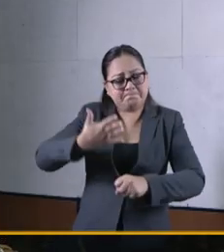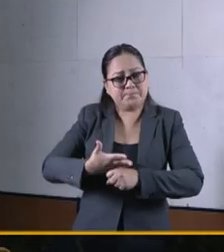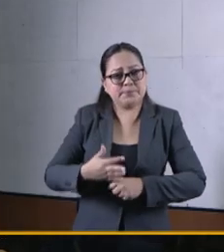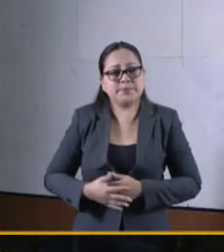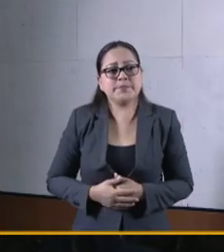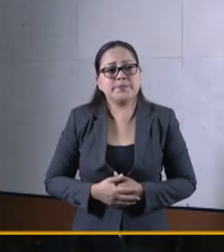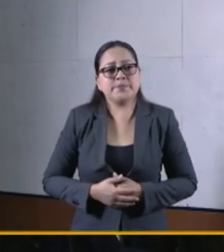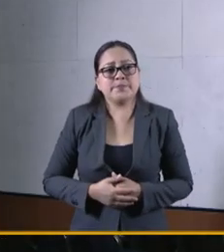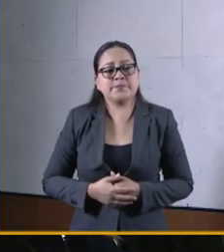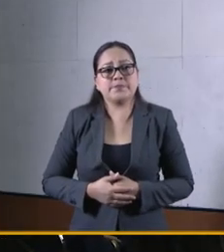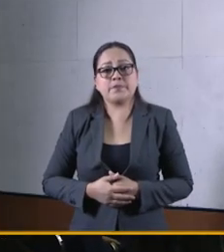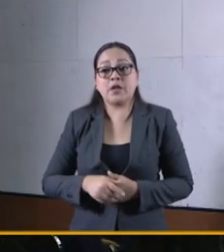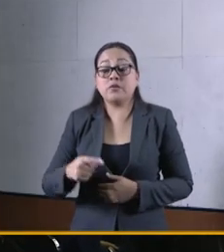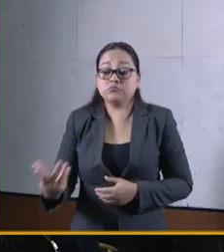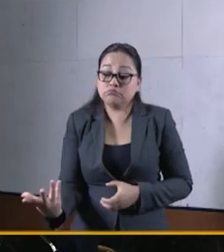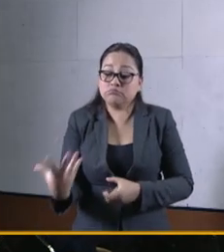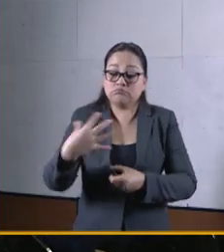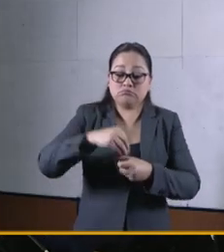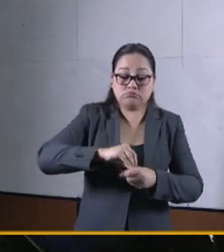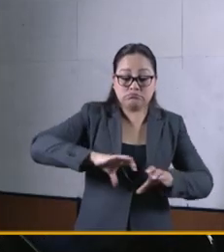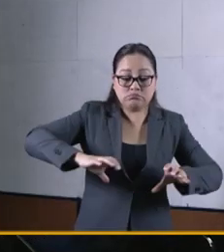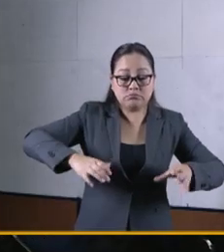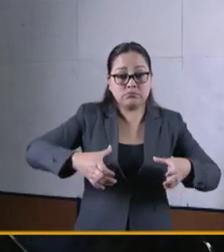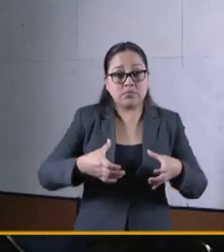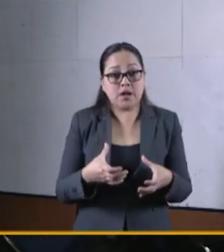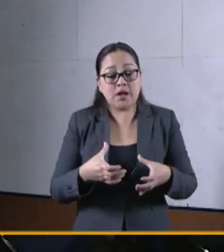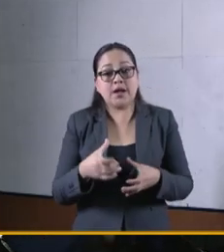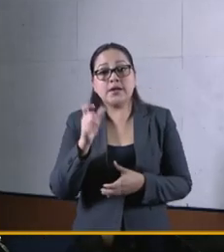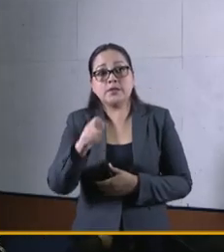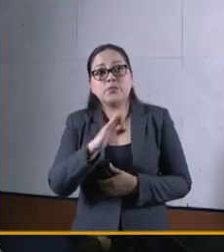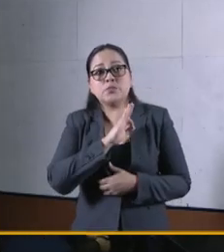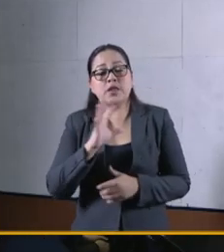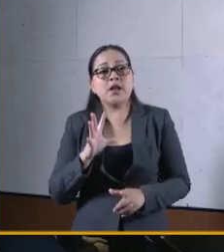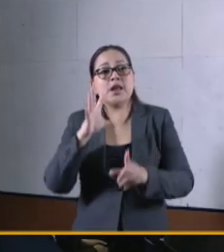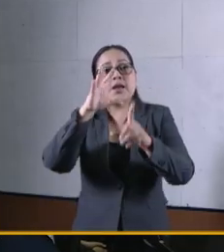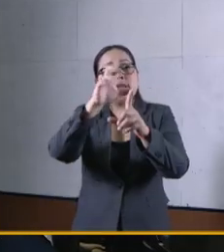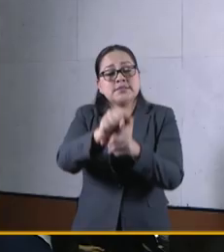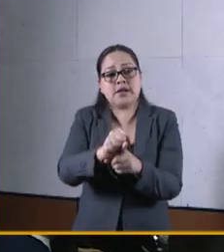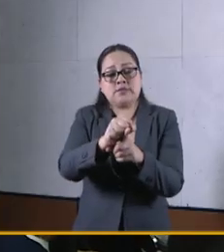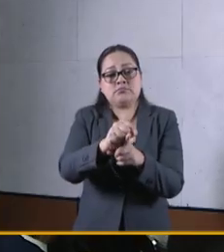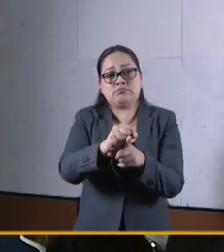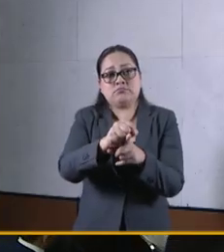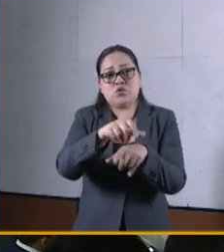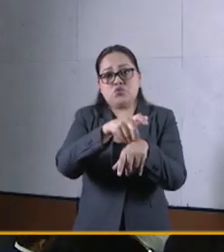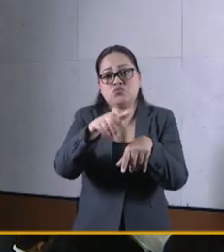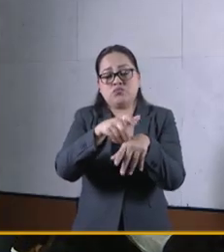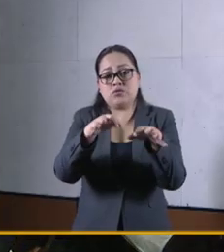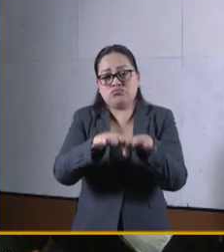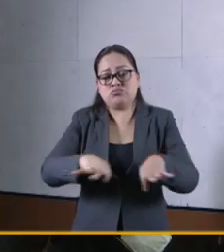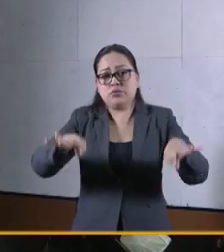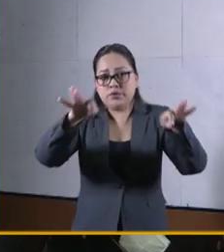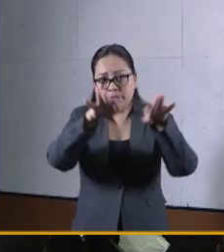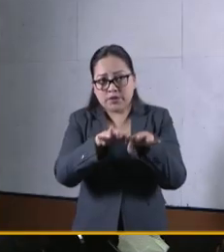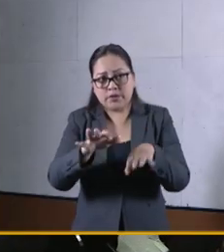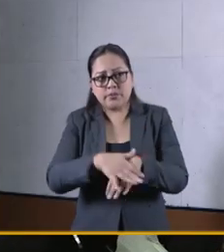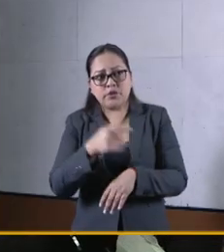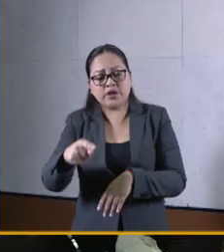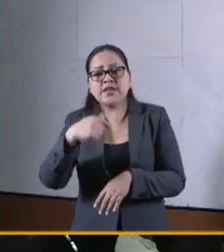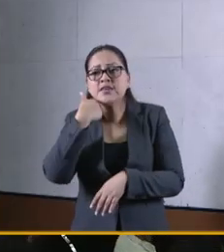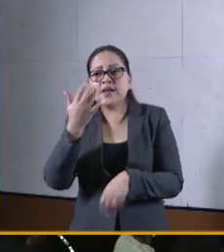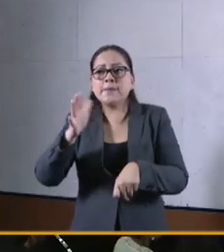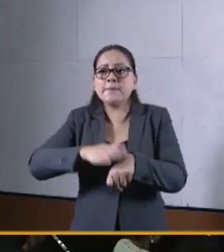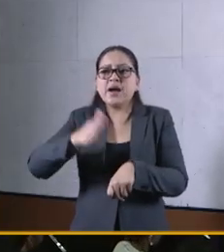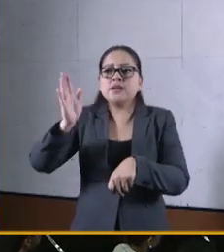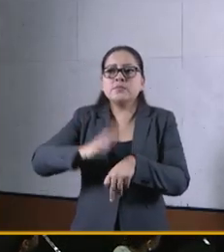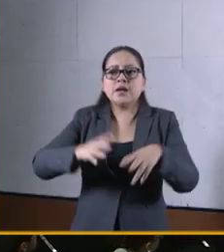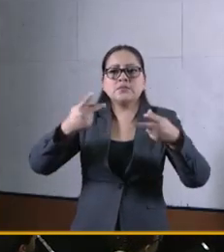con su incorporación volvemos a alcanzar una cifra histórica porque el extender la oferta educativa